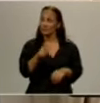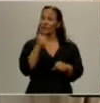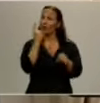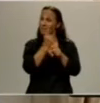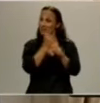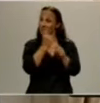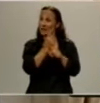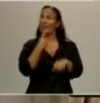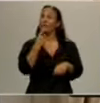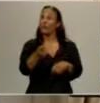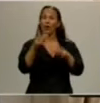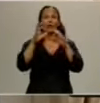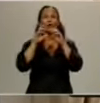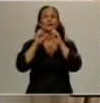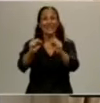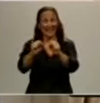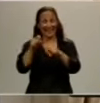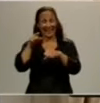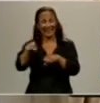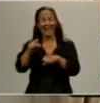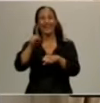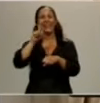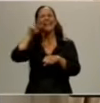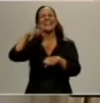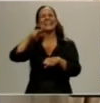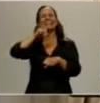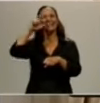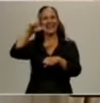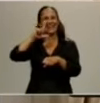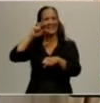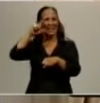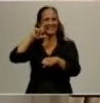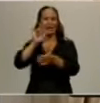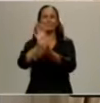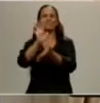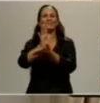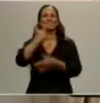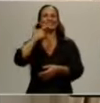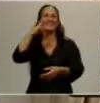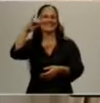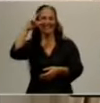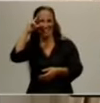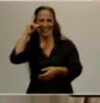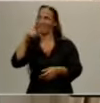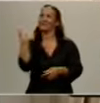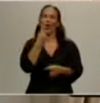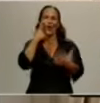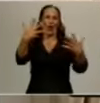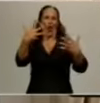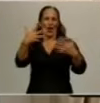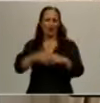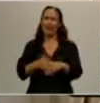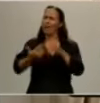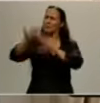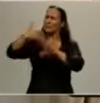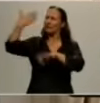la disolución de la Secretaría de Inteligencia, más conocida por todos como CIDE, porque en realidad todo el mundo siempre, pese a que se le había